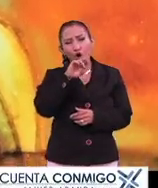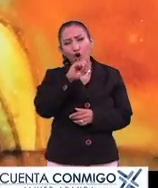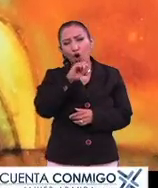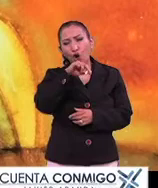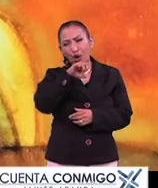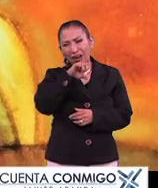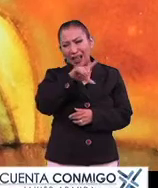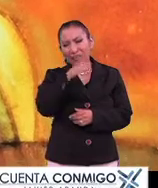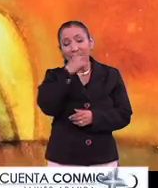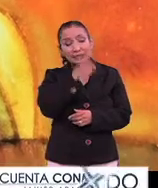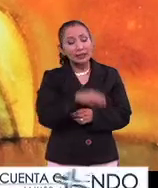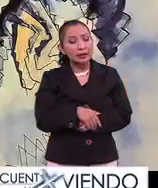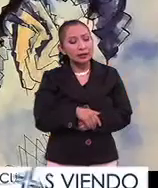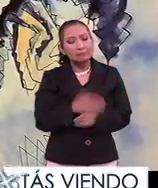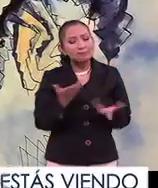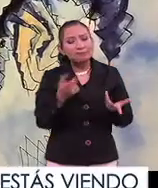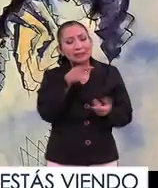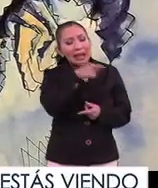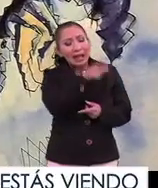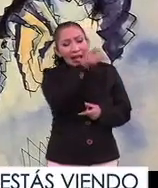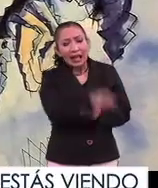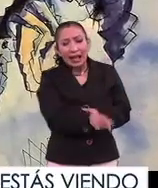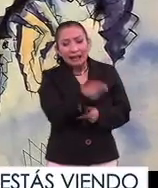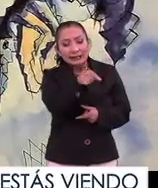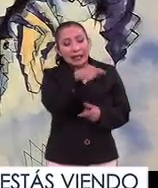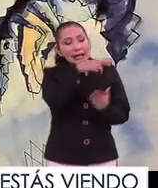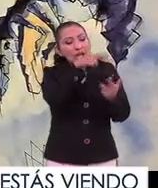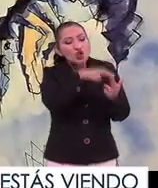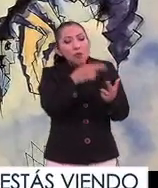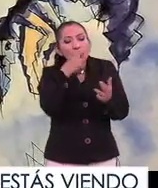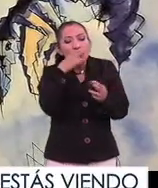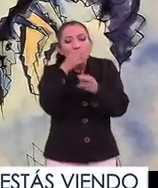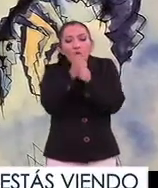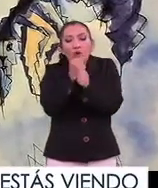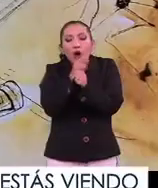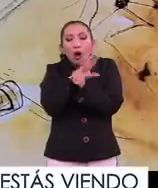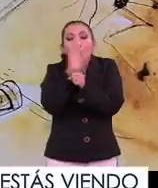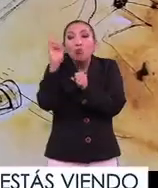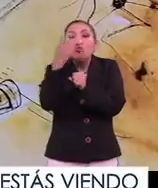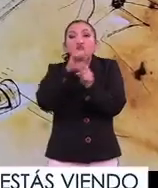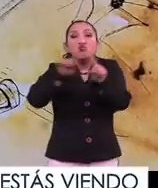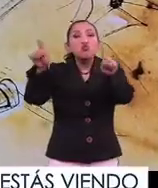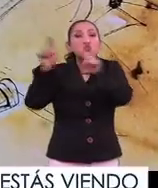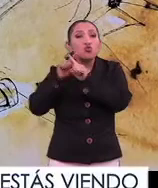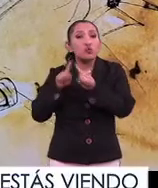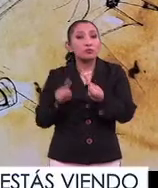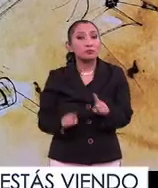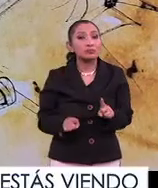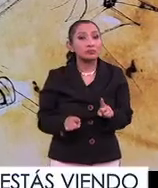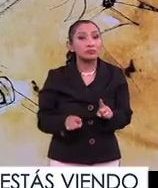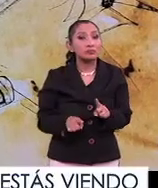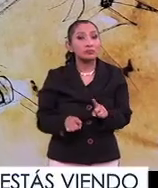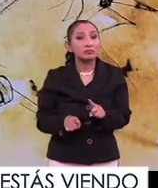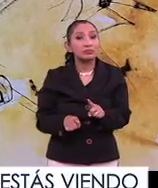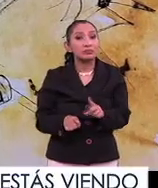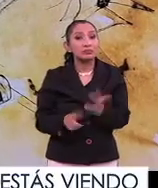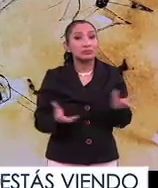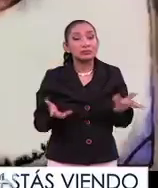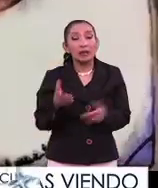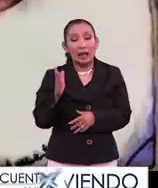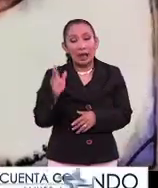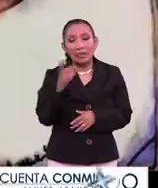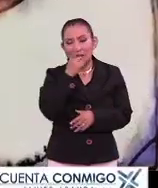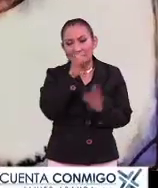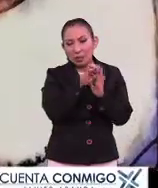¿no? Quien dijo, o sea, es justamente ese regionalismo lo que te hace universal, ¿no? Entonces,